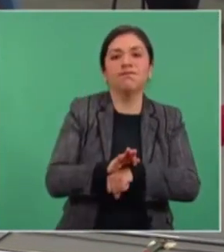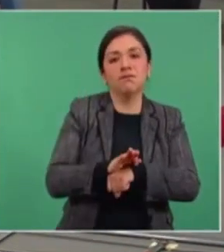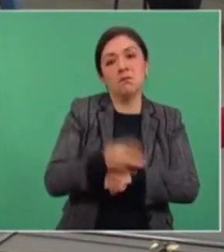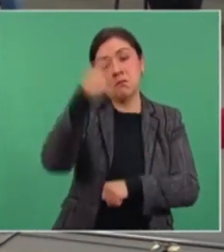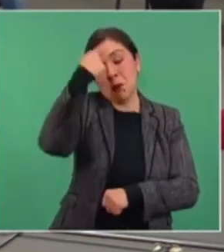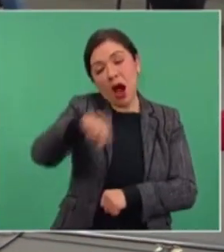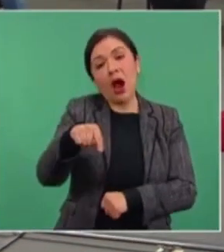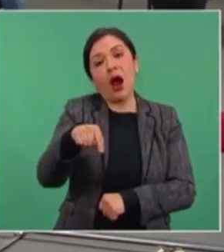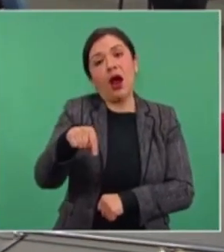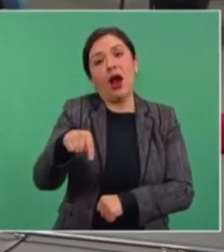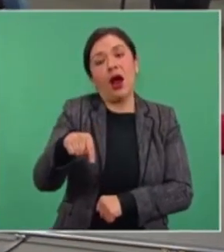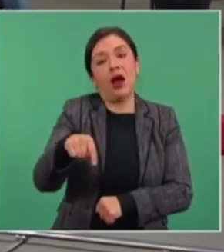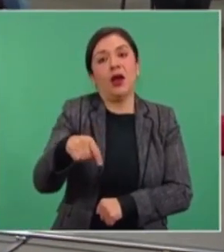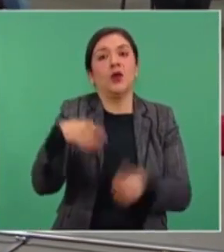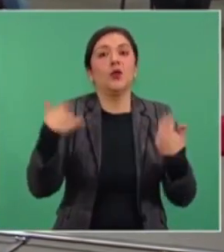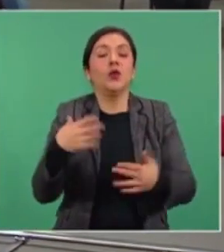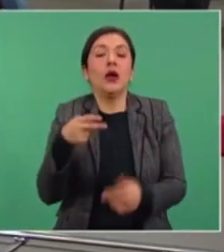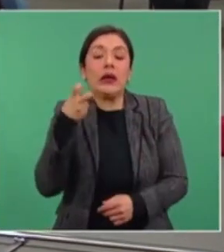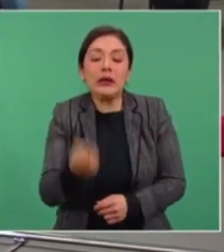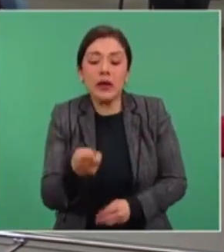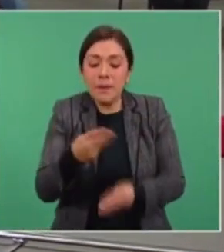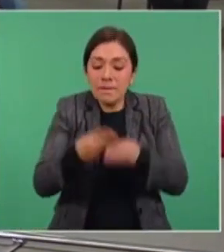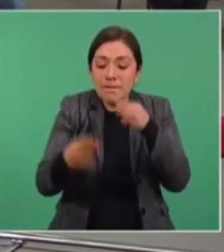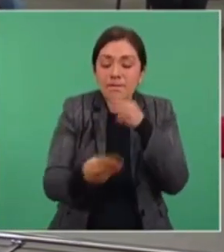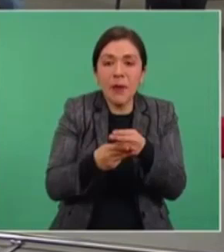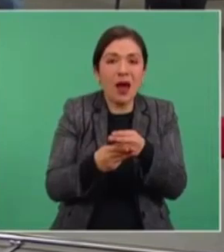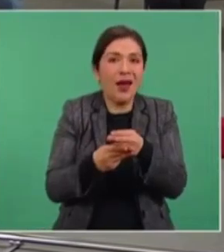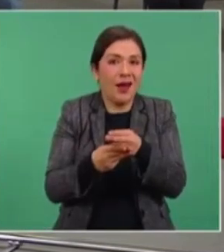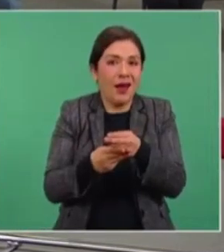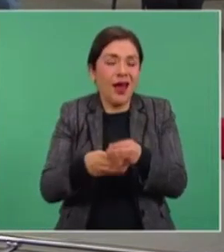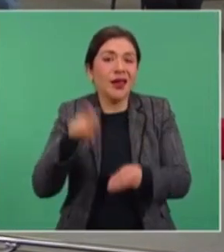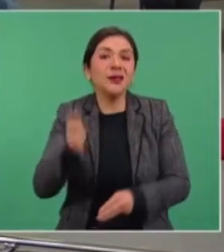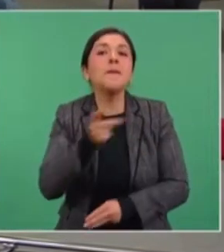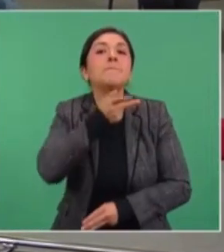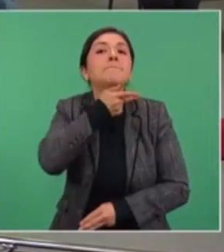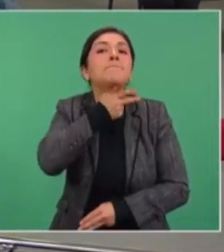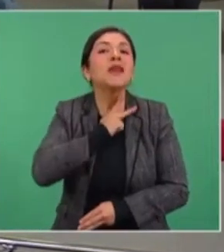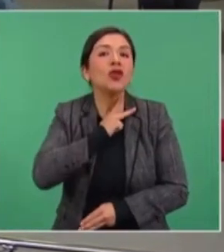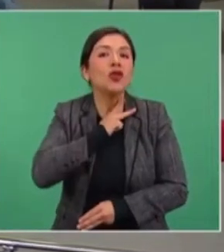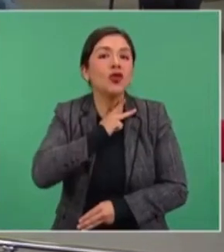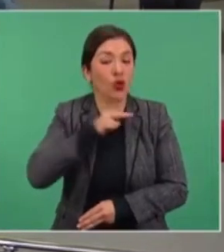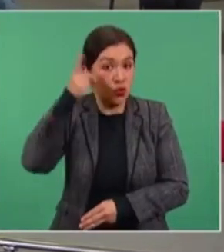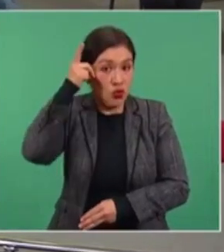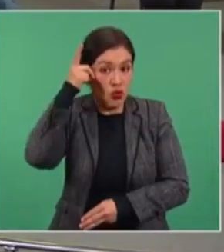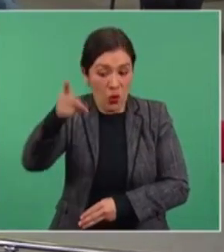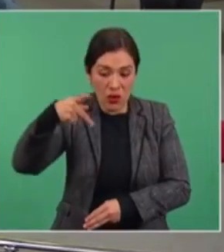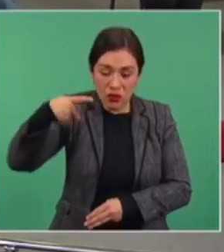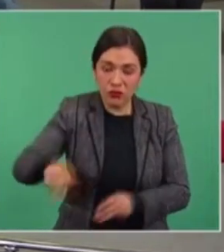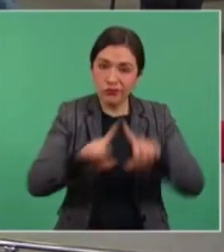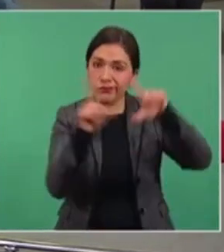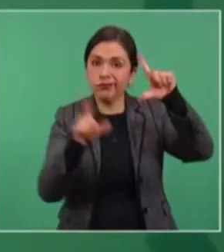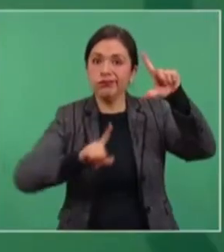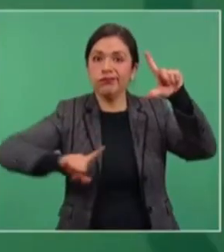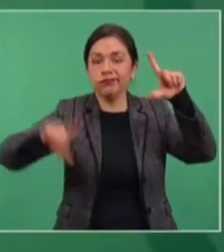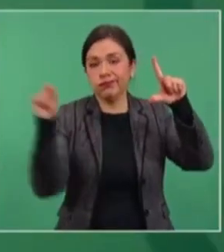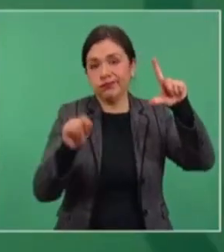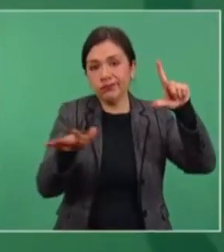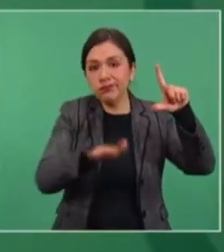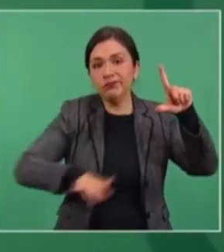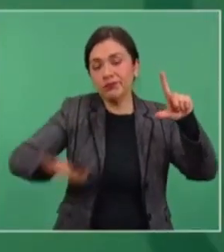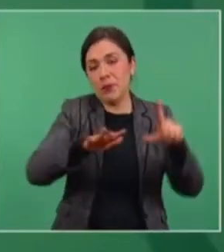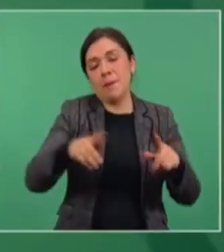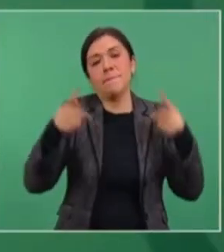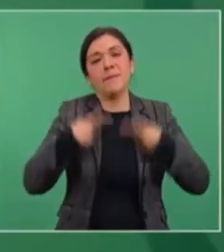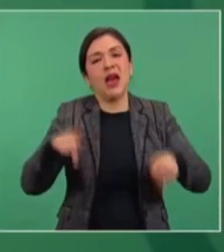de ese recurso natural que es el petróleo, propiedad de la nación, propiedad de